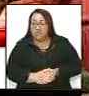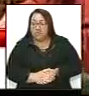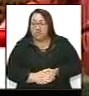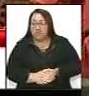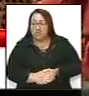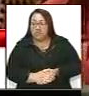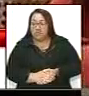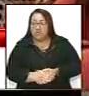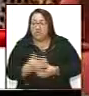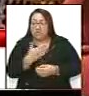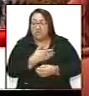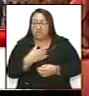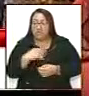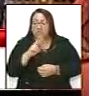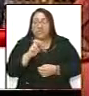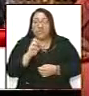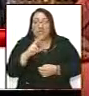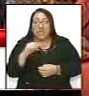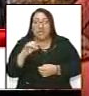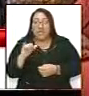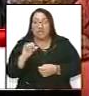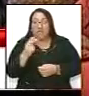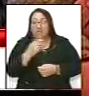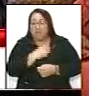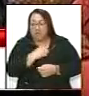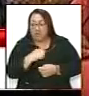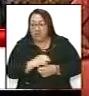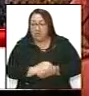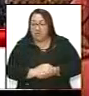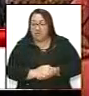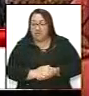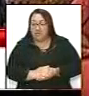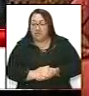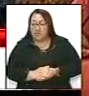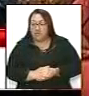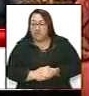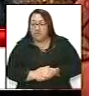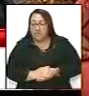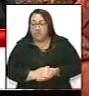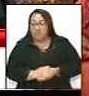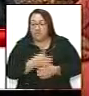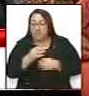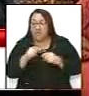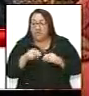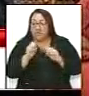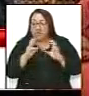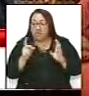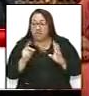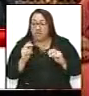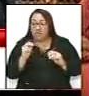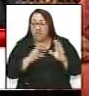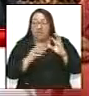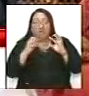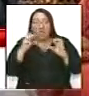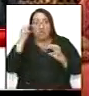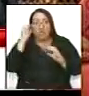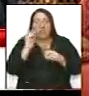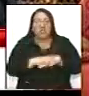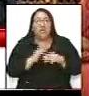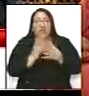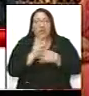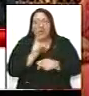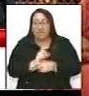Presidente de la República y el Premier han mencionado estos días que no hay que politizar la